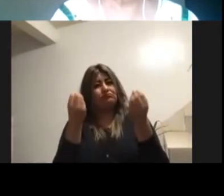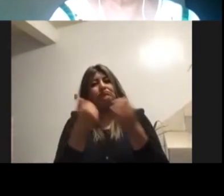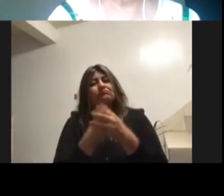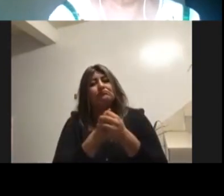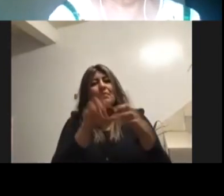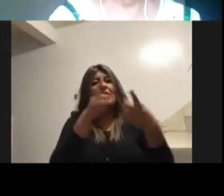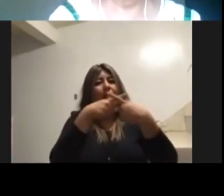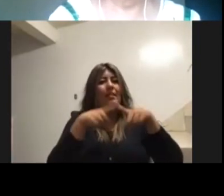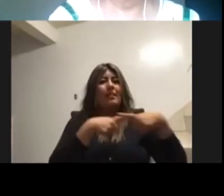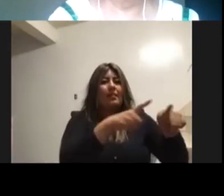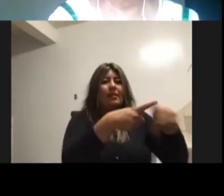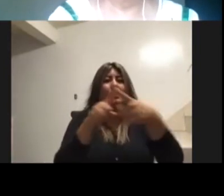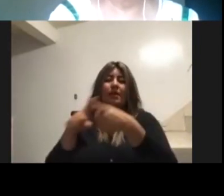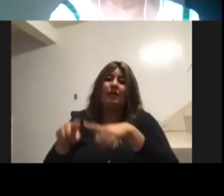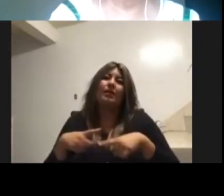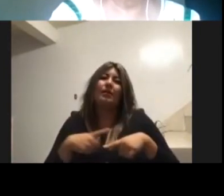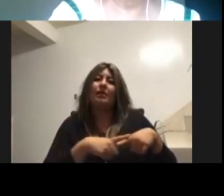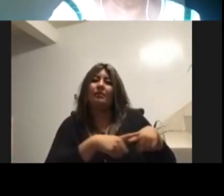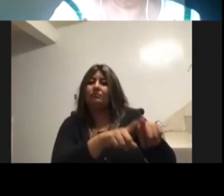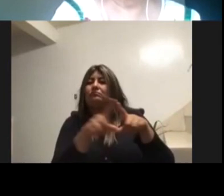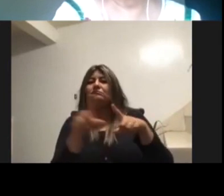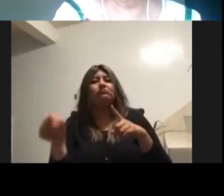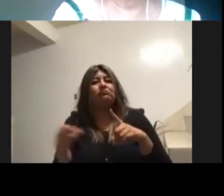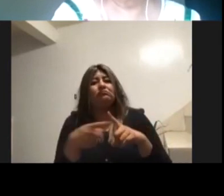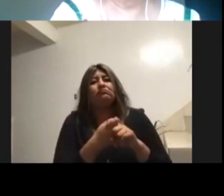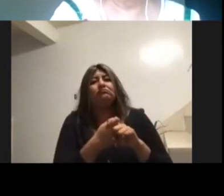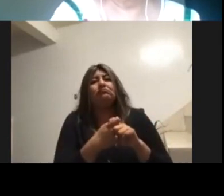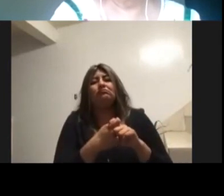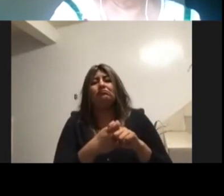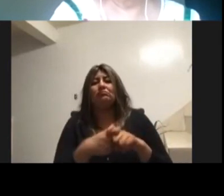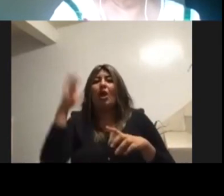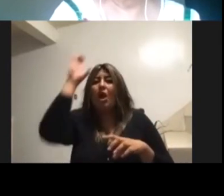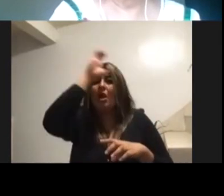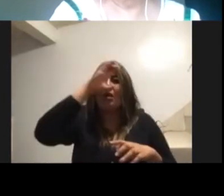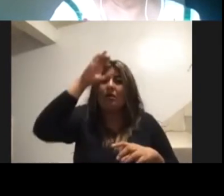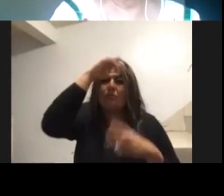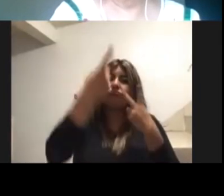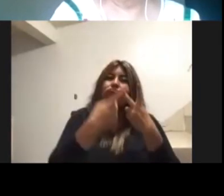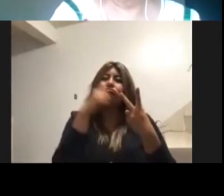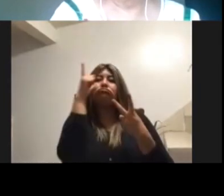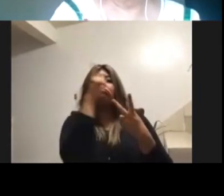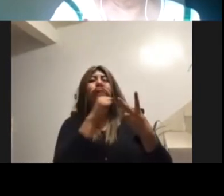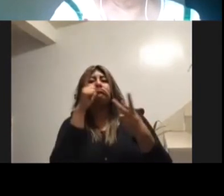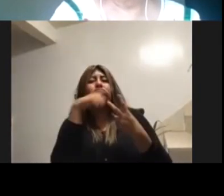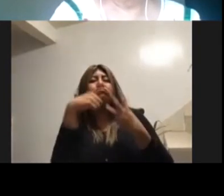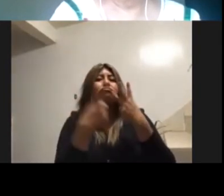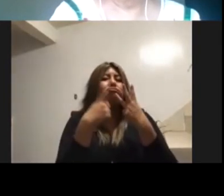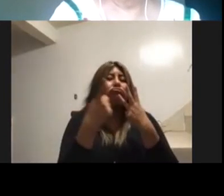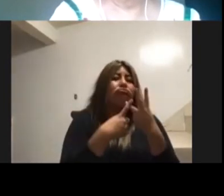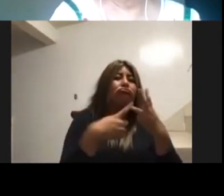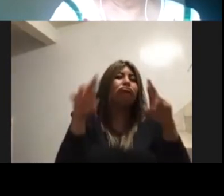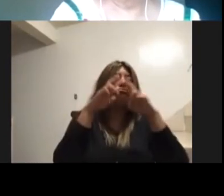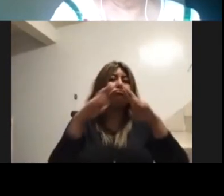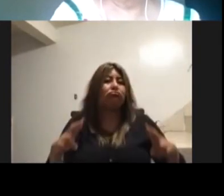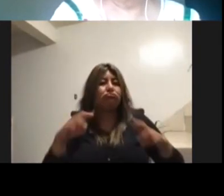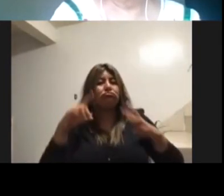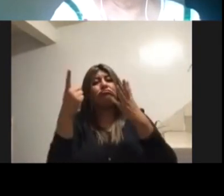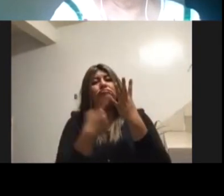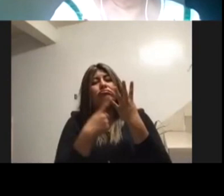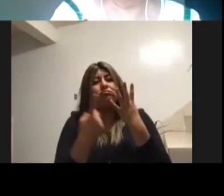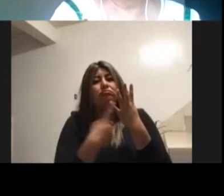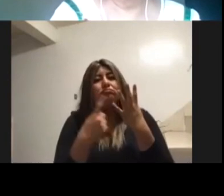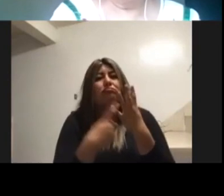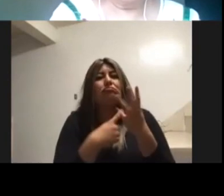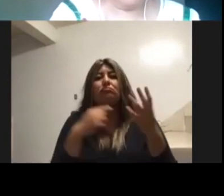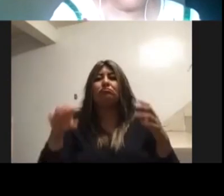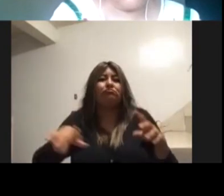diversidad a nivel de raza, a nivel de idiomas, a nivel de religiones, a nivel de preferencias, qué